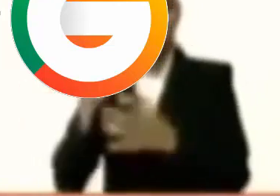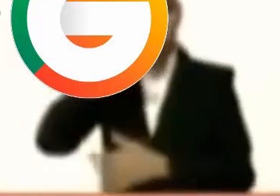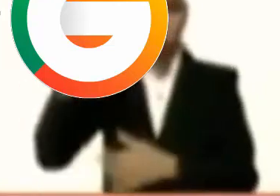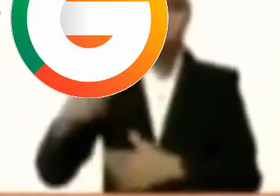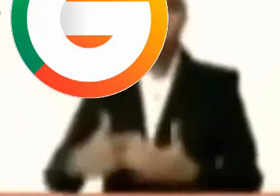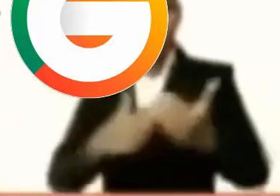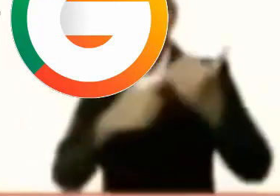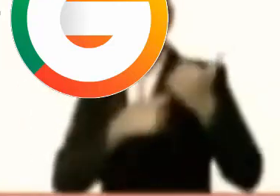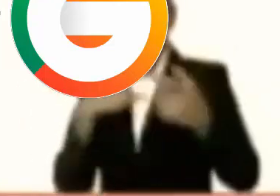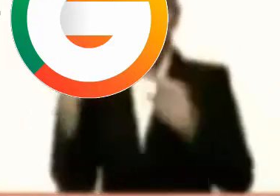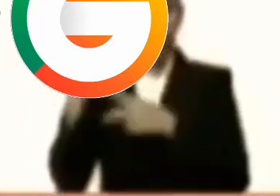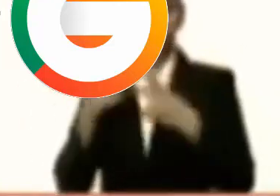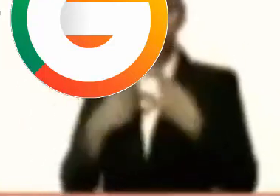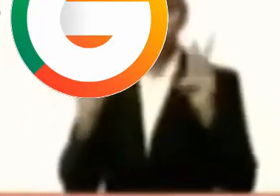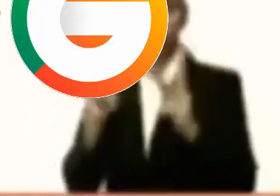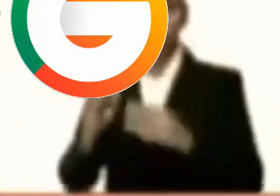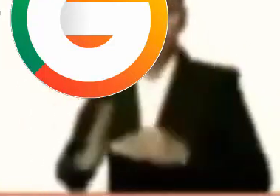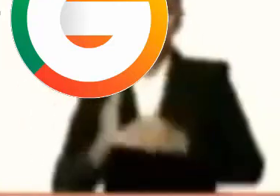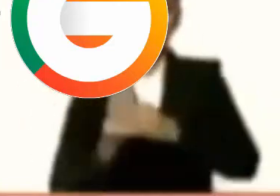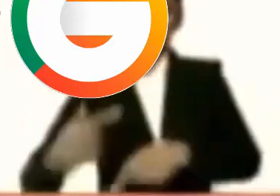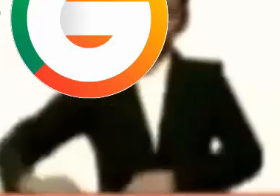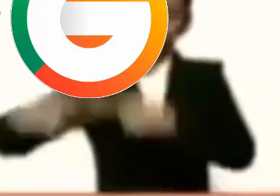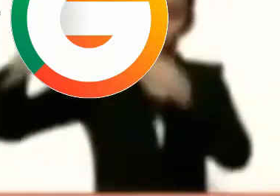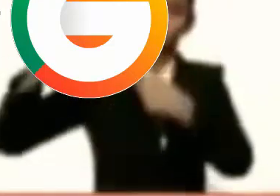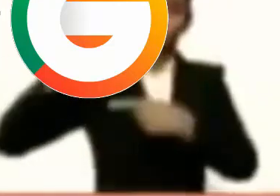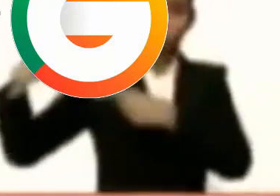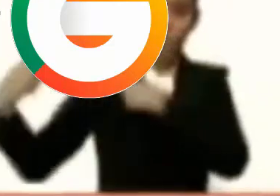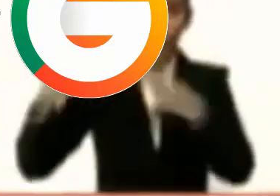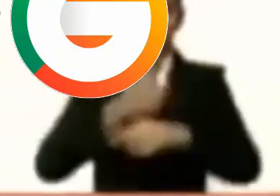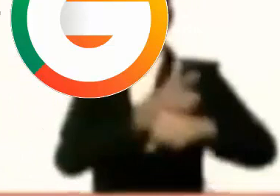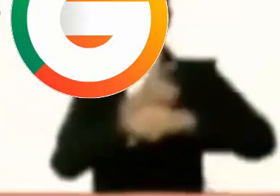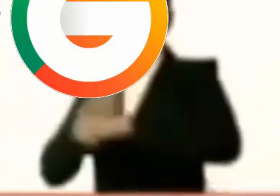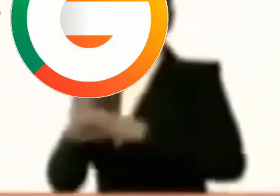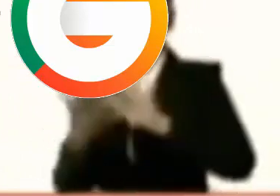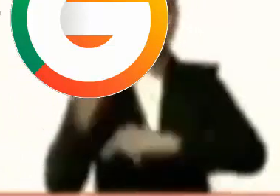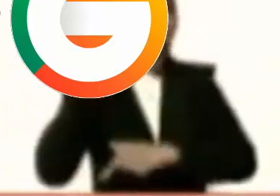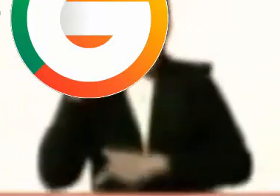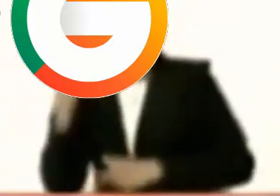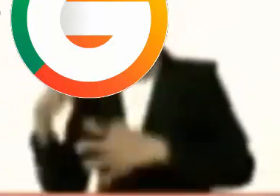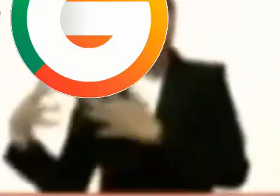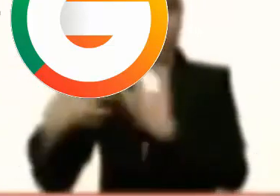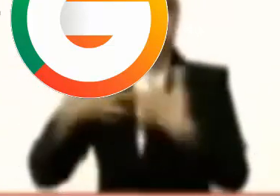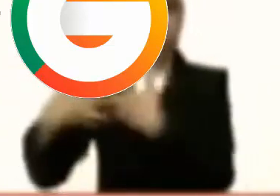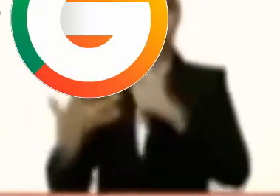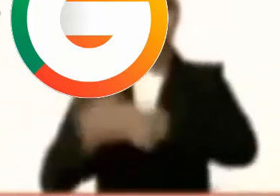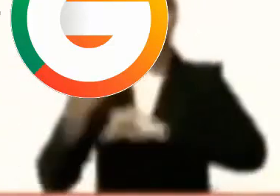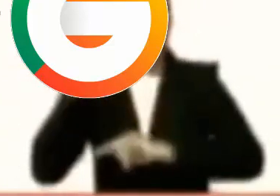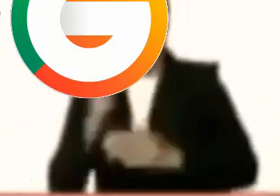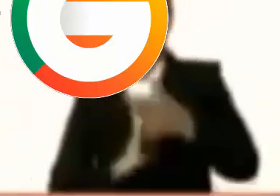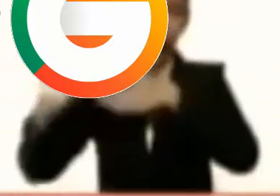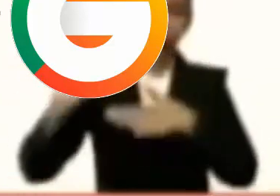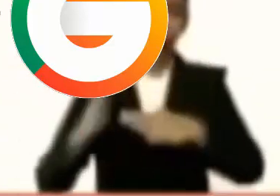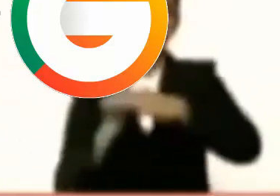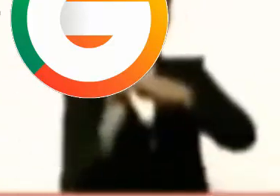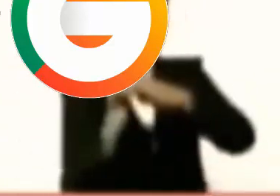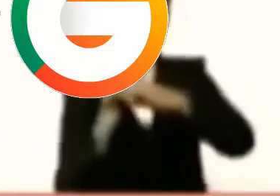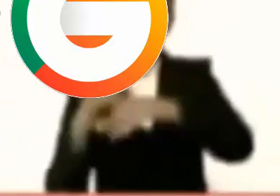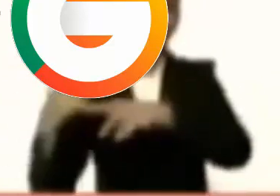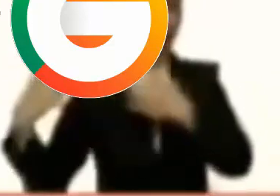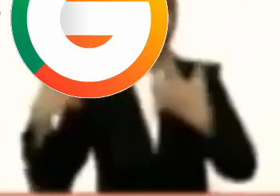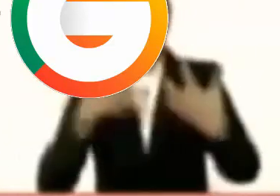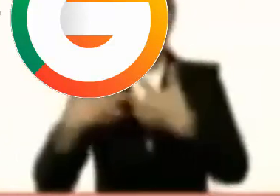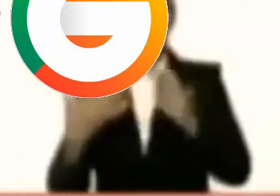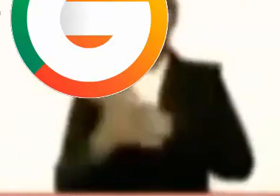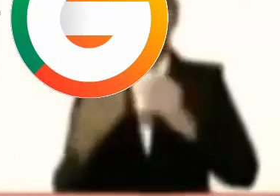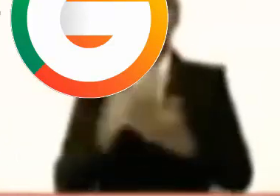SOCADEF declara alto al fuego humanitario en Camerún, un grupo armado que está en guerra, declara alto al fuego y pasa a